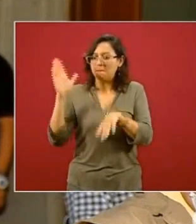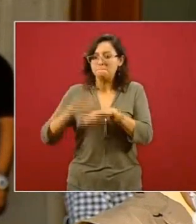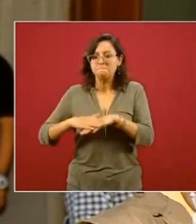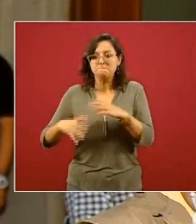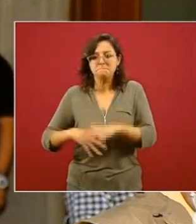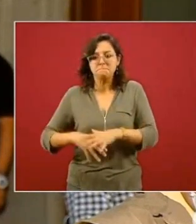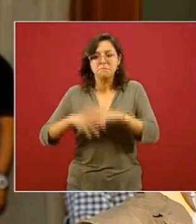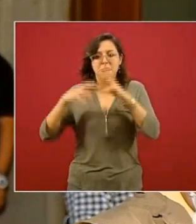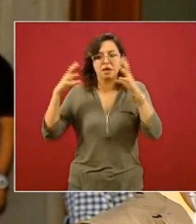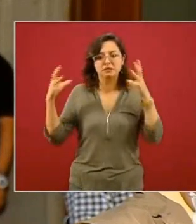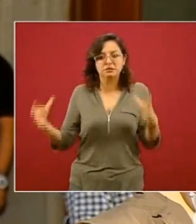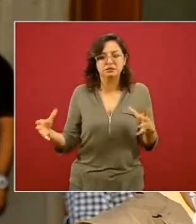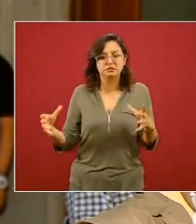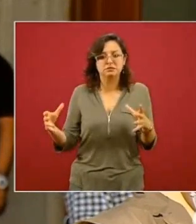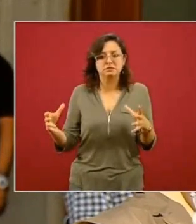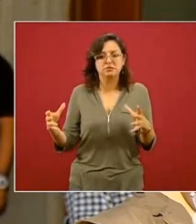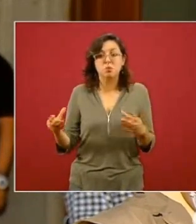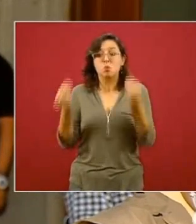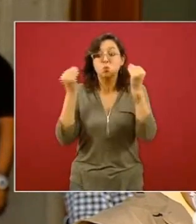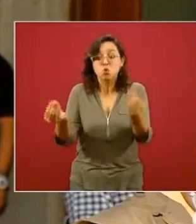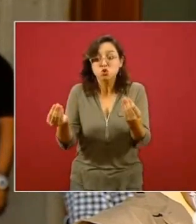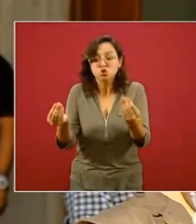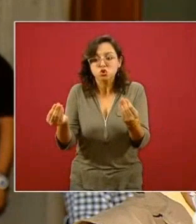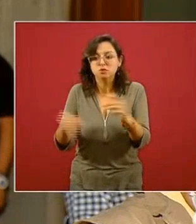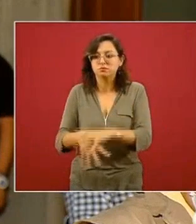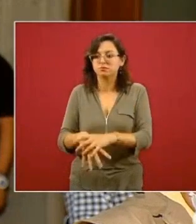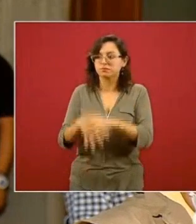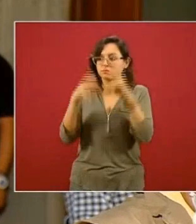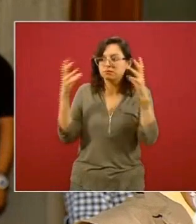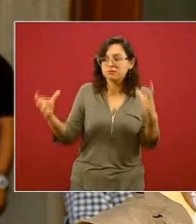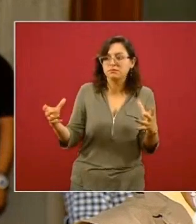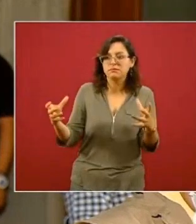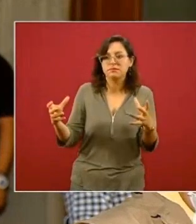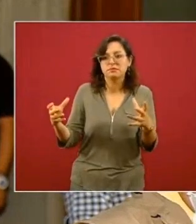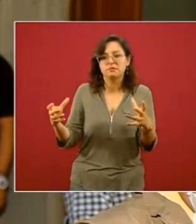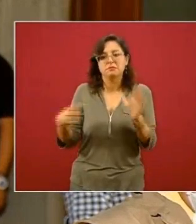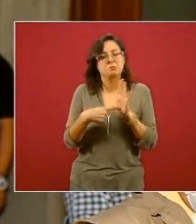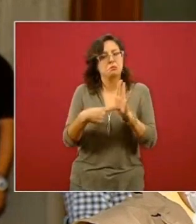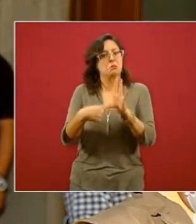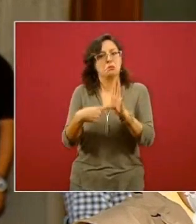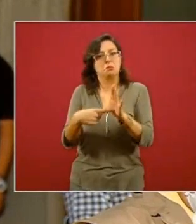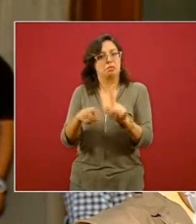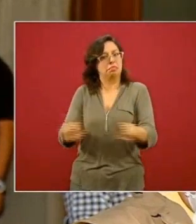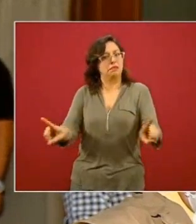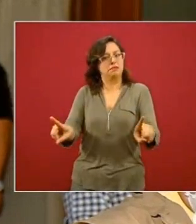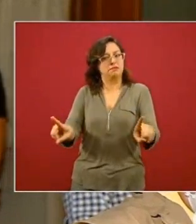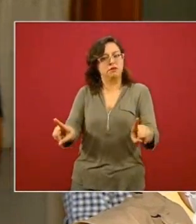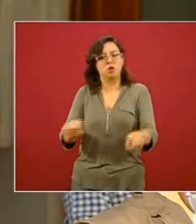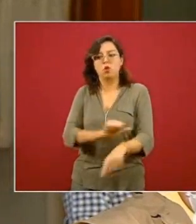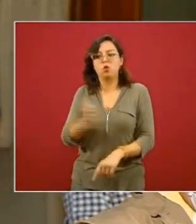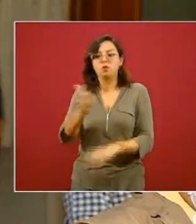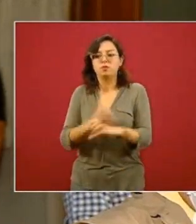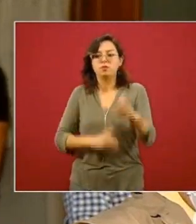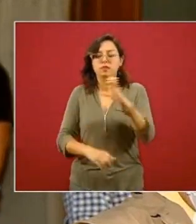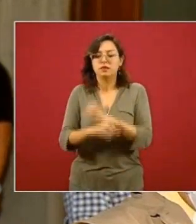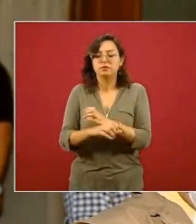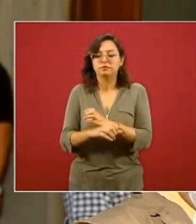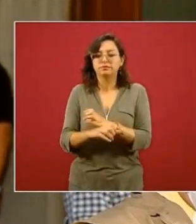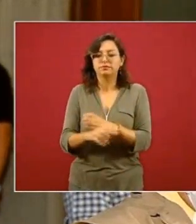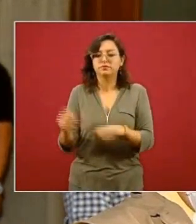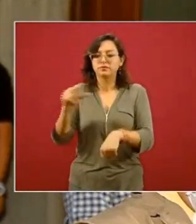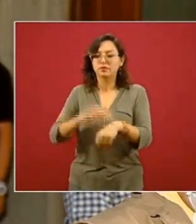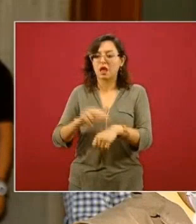altas, subrayo el mucho más altas que las que nos vienen presentando? Y subrayo un dato más, decía el